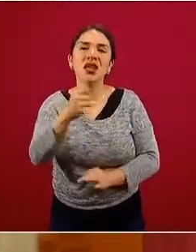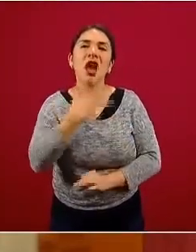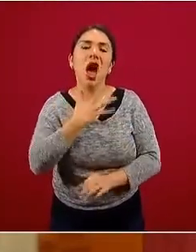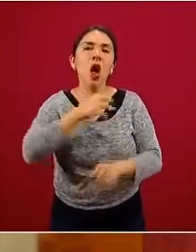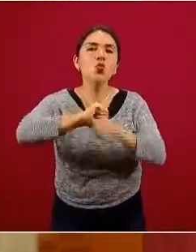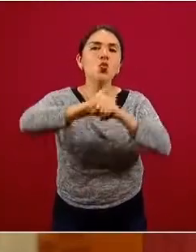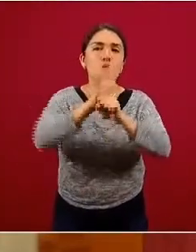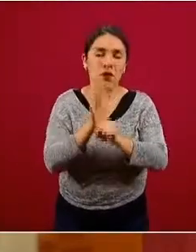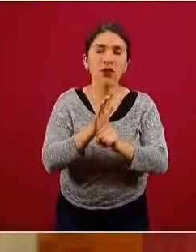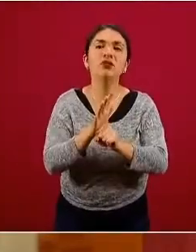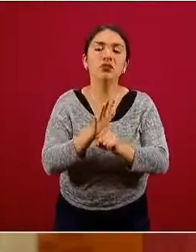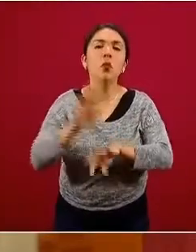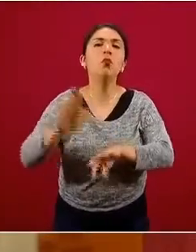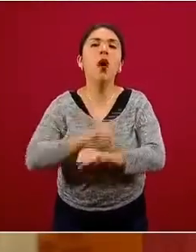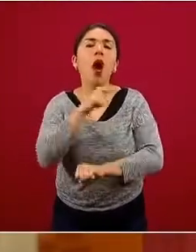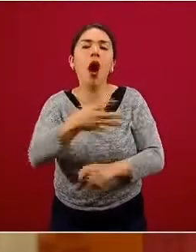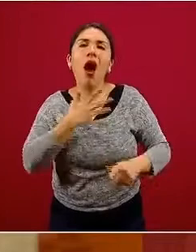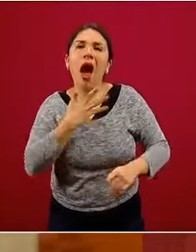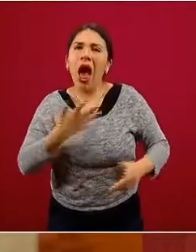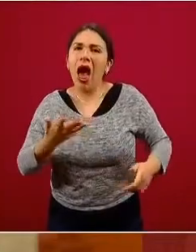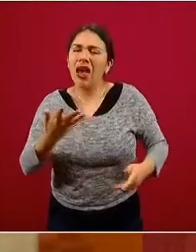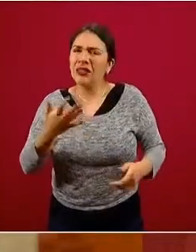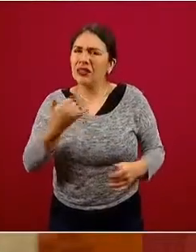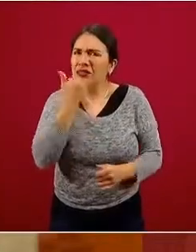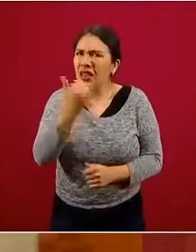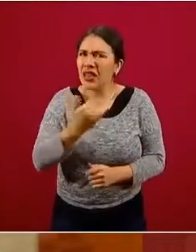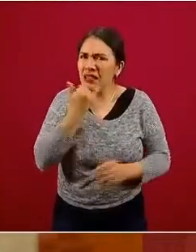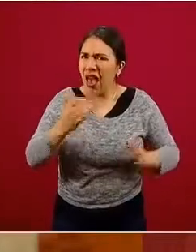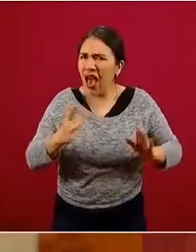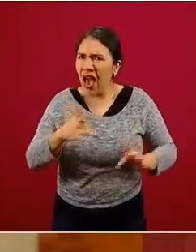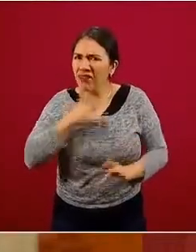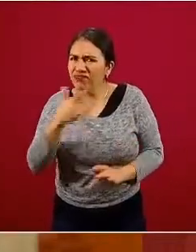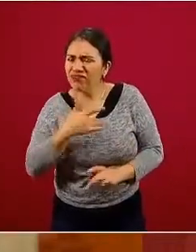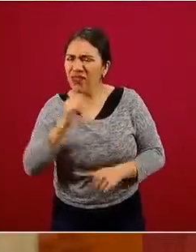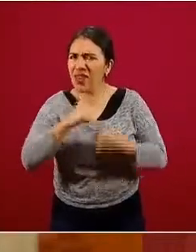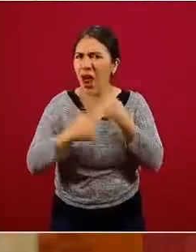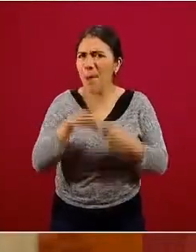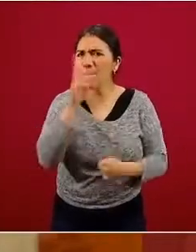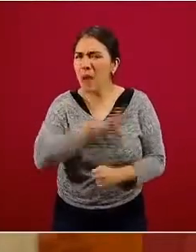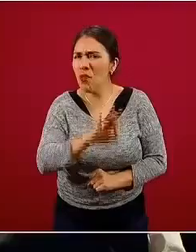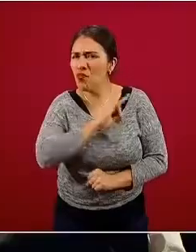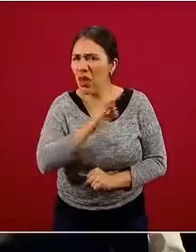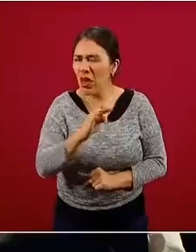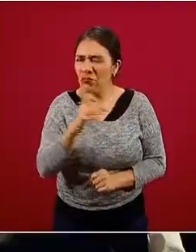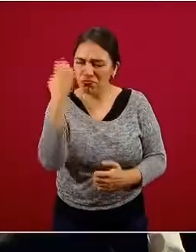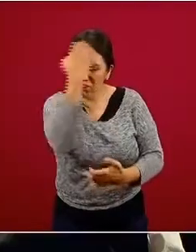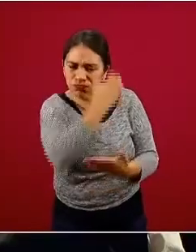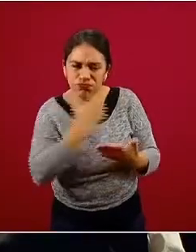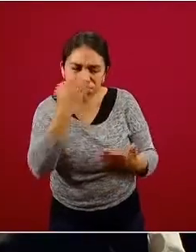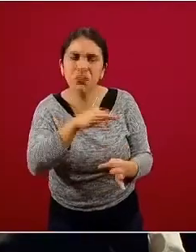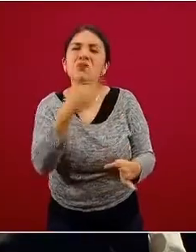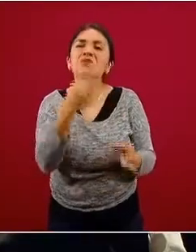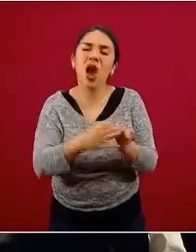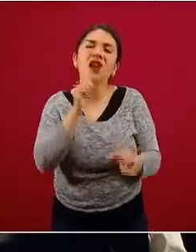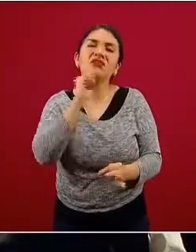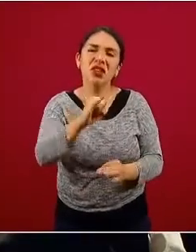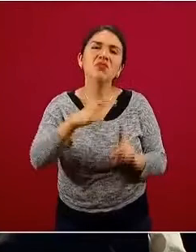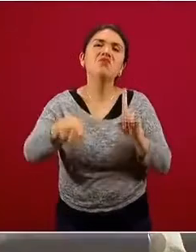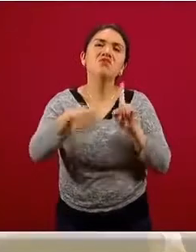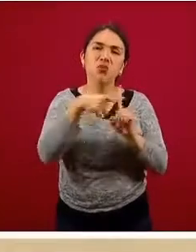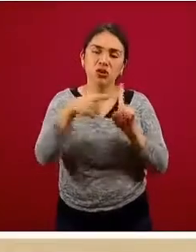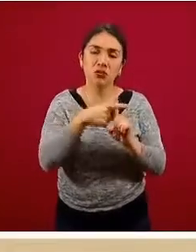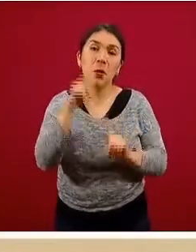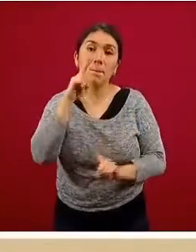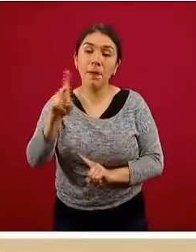de COVID-19, dado que presentaban signos y síntomas compatibles con la enfermedad al momento de tomar esta prueba y